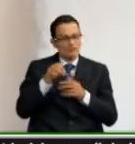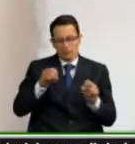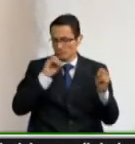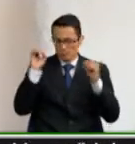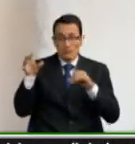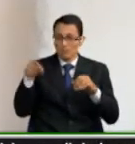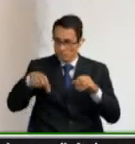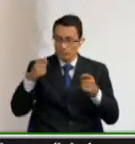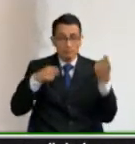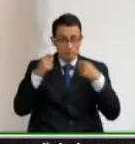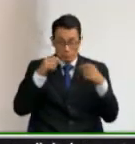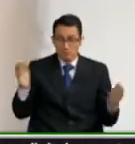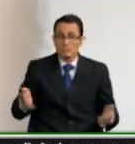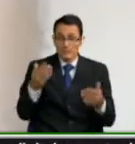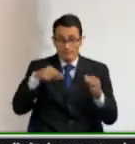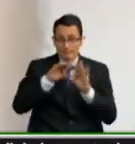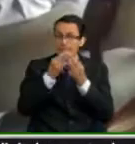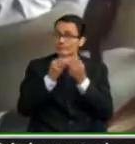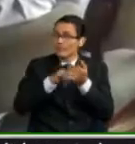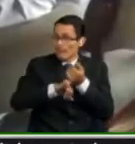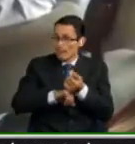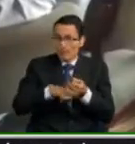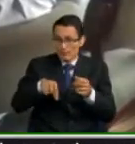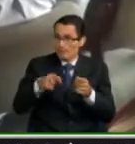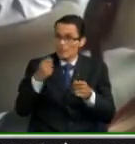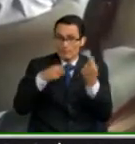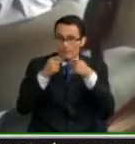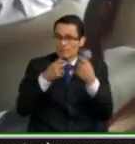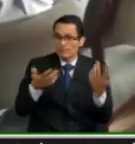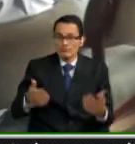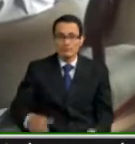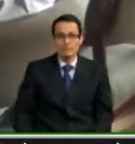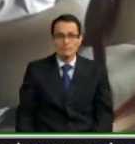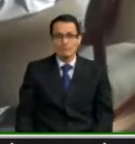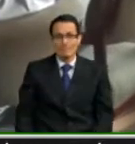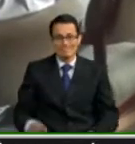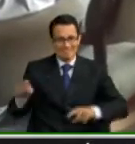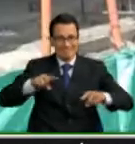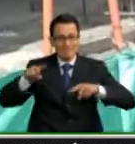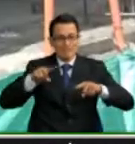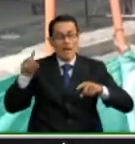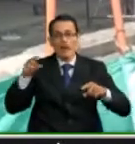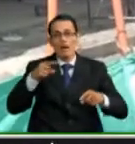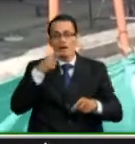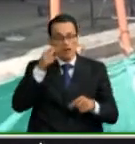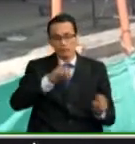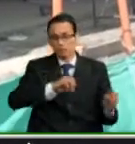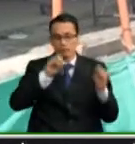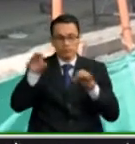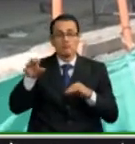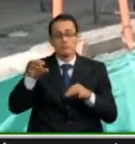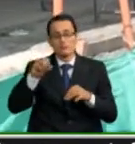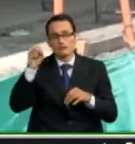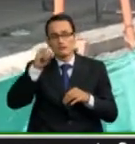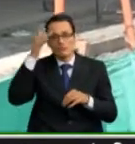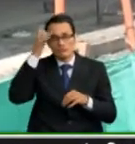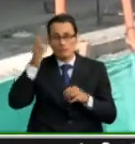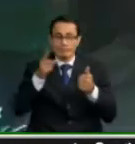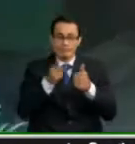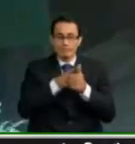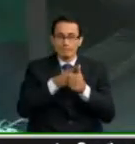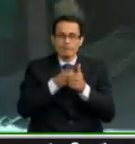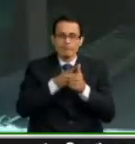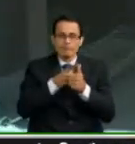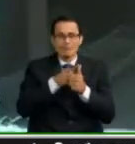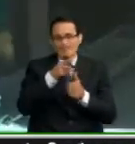las ventas, porque más de una familia depende de la plaza. Según la administración, el traslado de los vendedores se hace por varias razones. Primero, porque